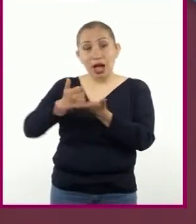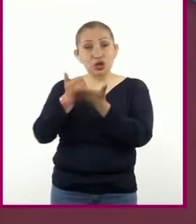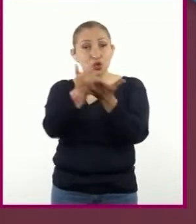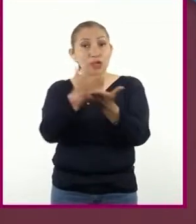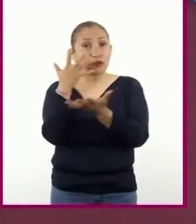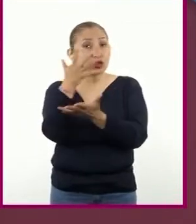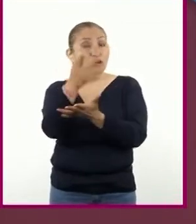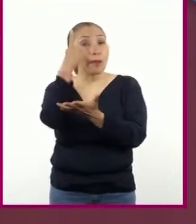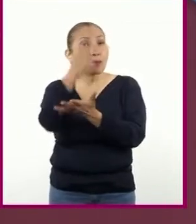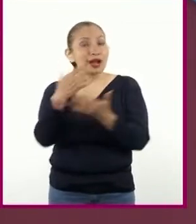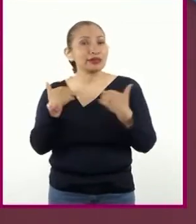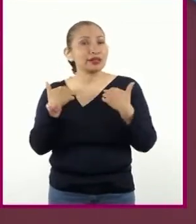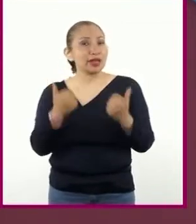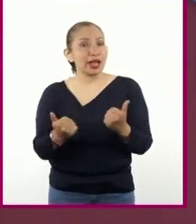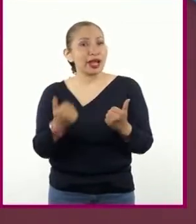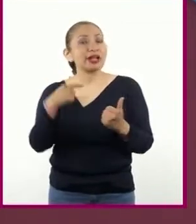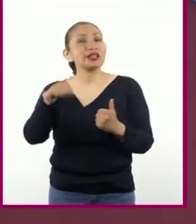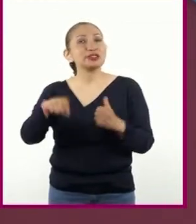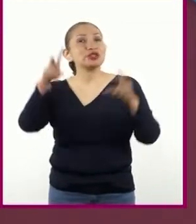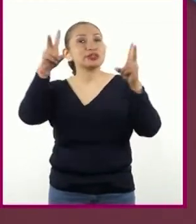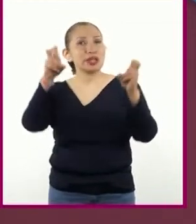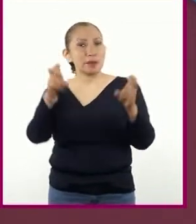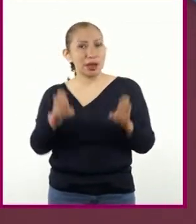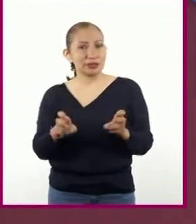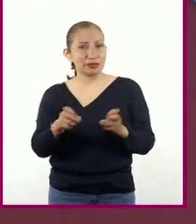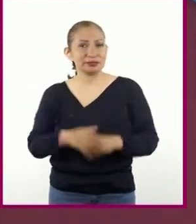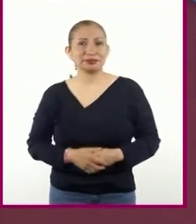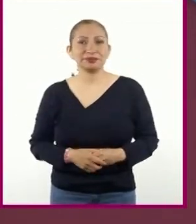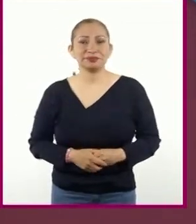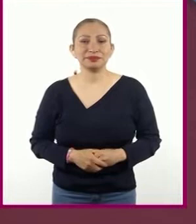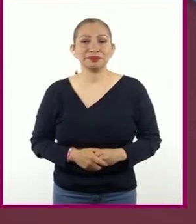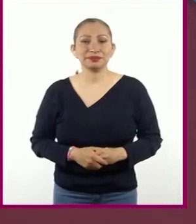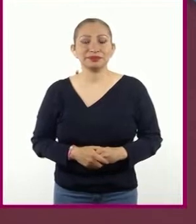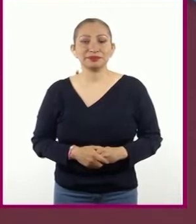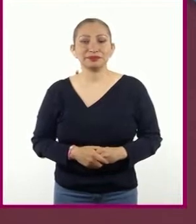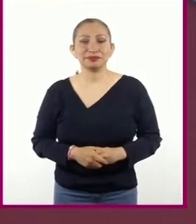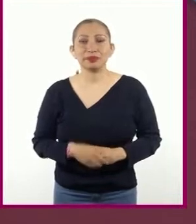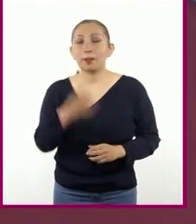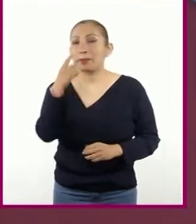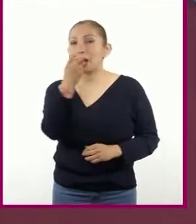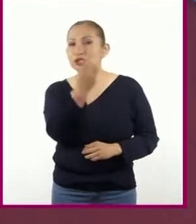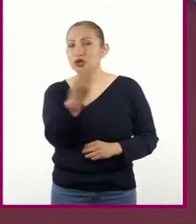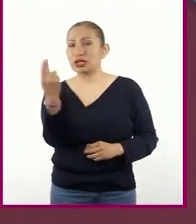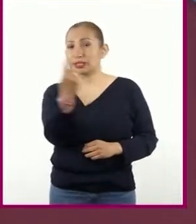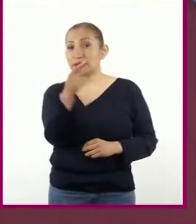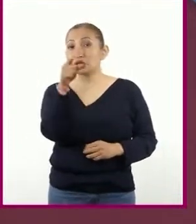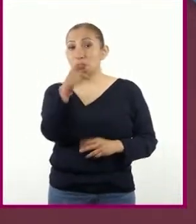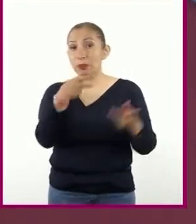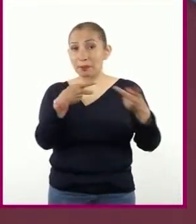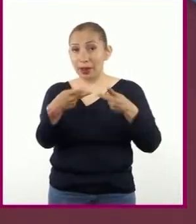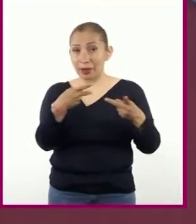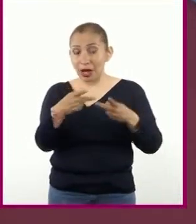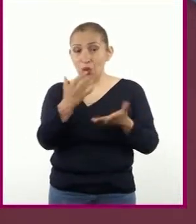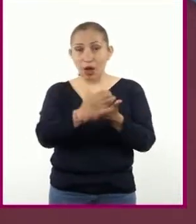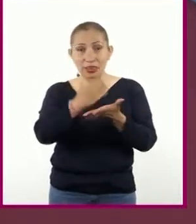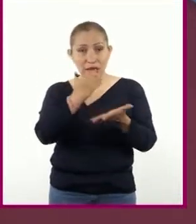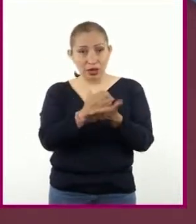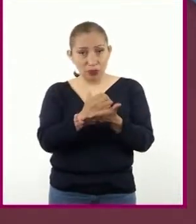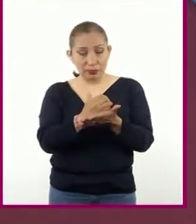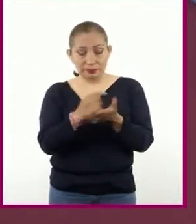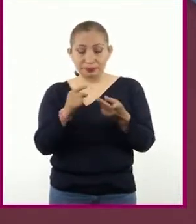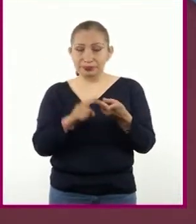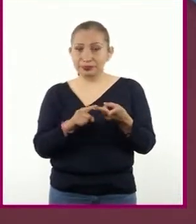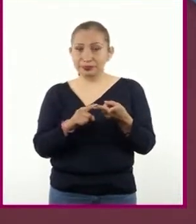ayuda para la comprensión de los contenidos de la sesión. Para ello es necesario tener a la mano su cuaderno de